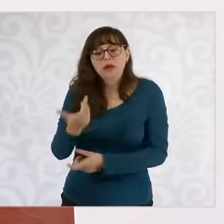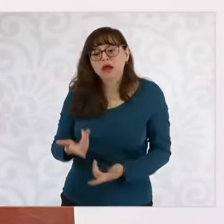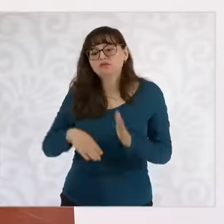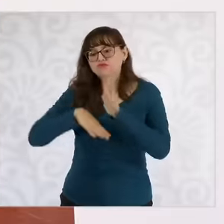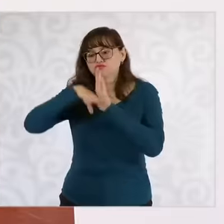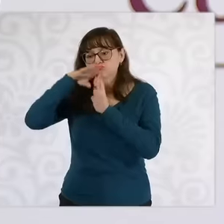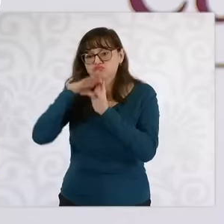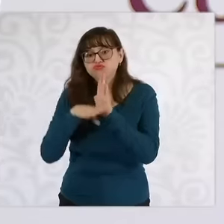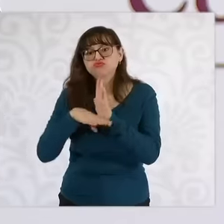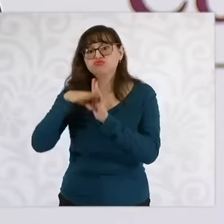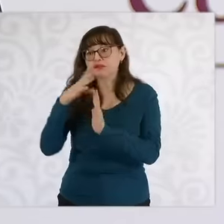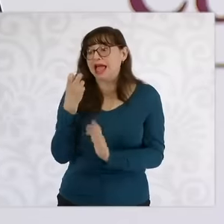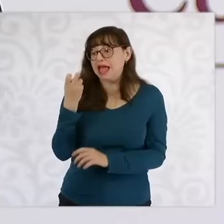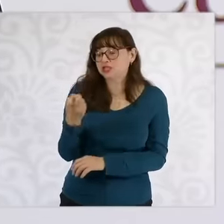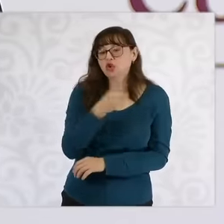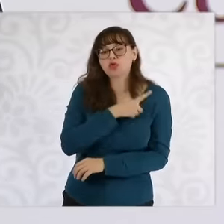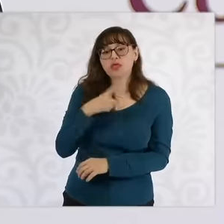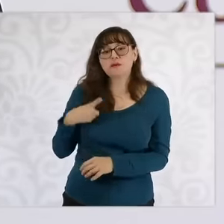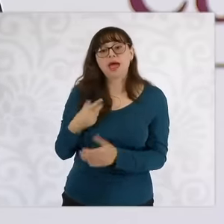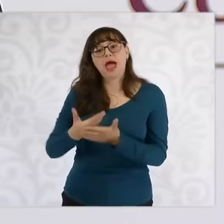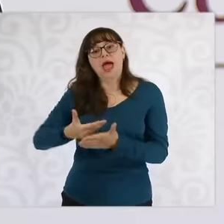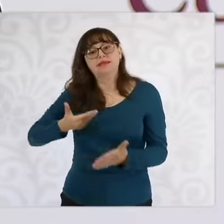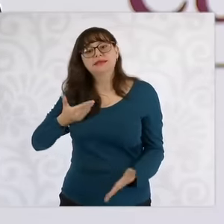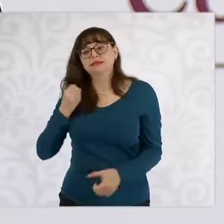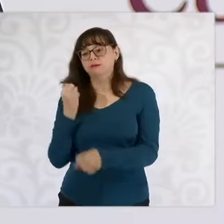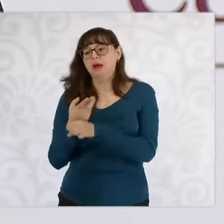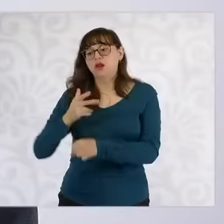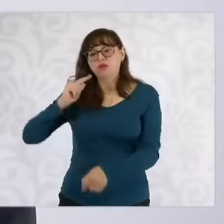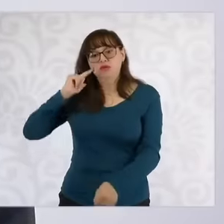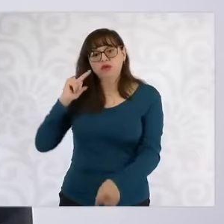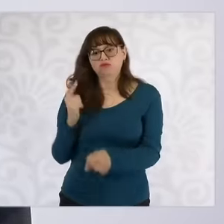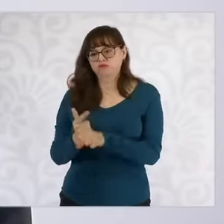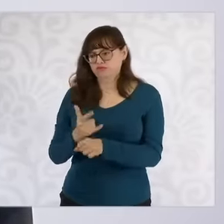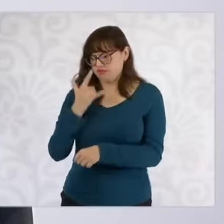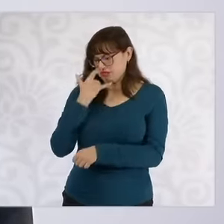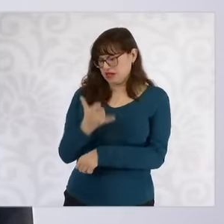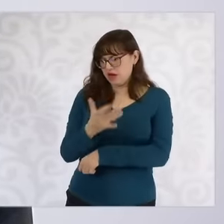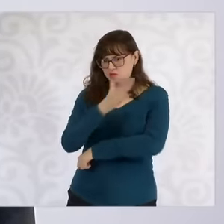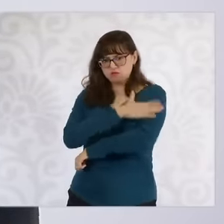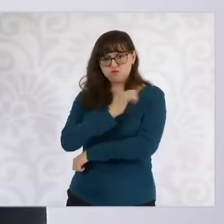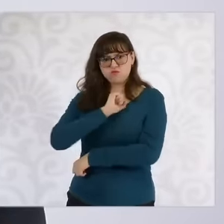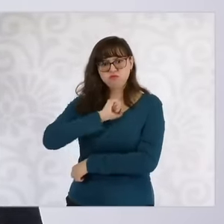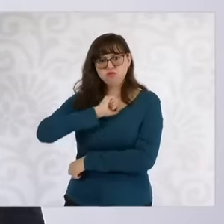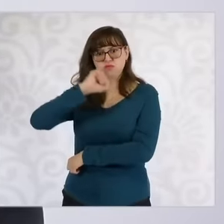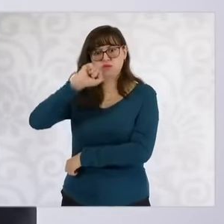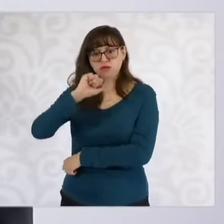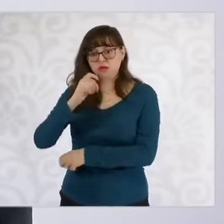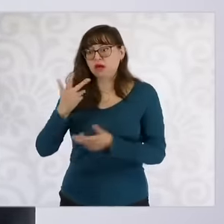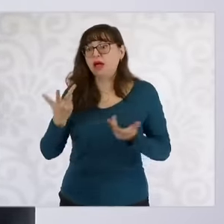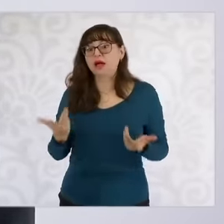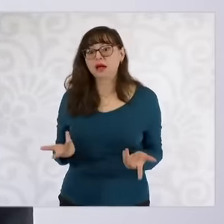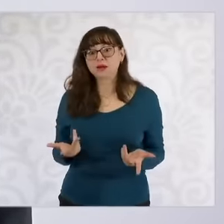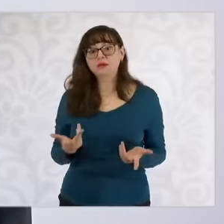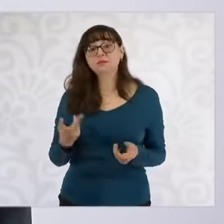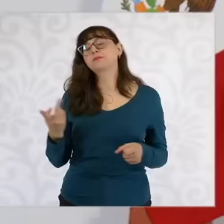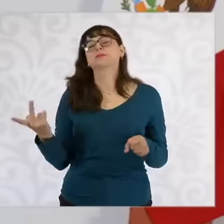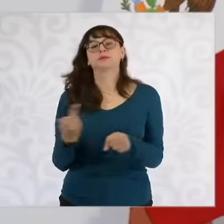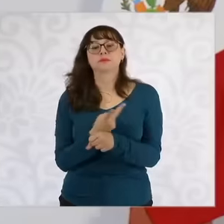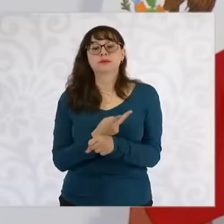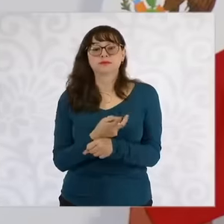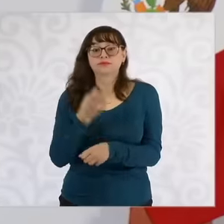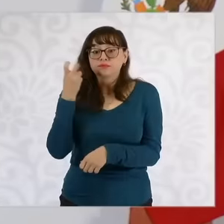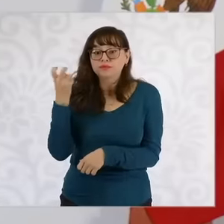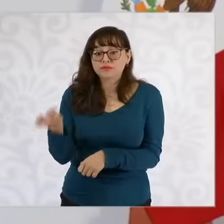manera se trata de detectarlos en forma temprana. Si se detecta en forma temprana antes de que acudan a un